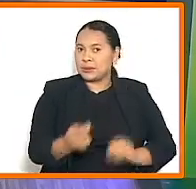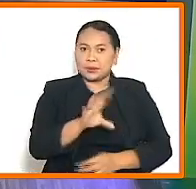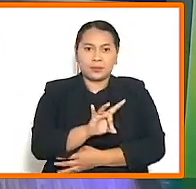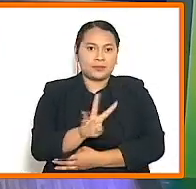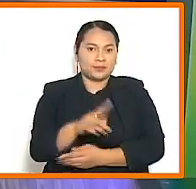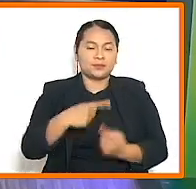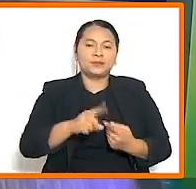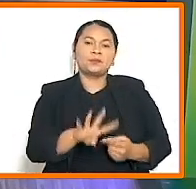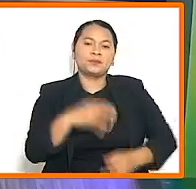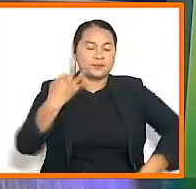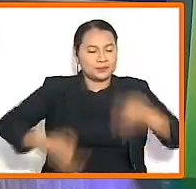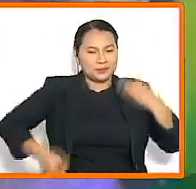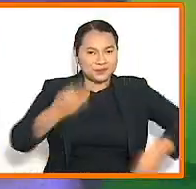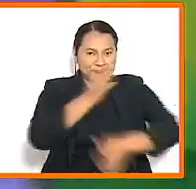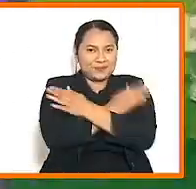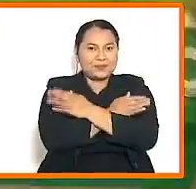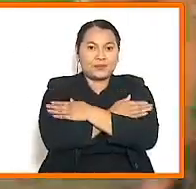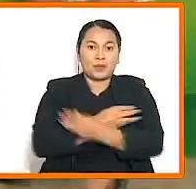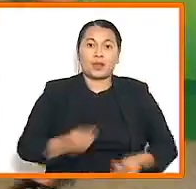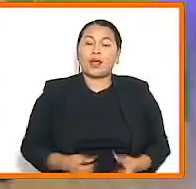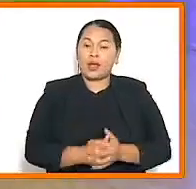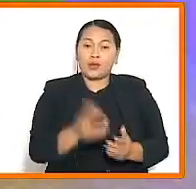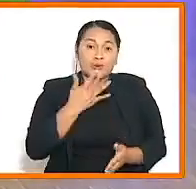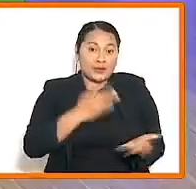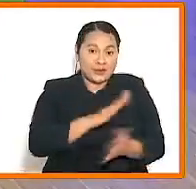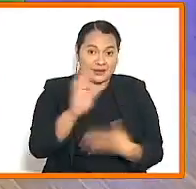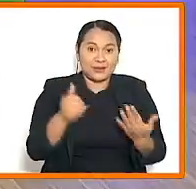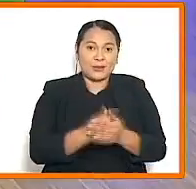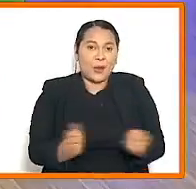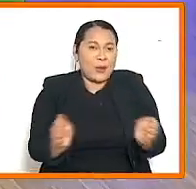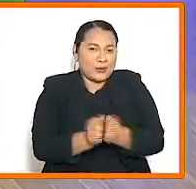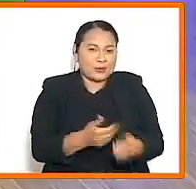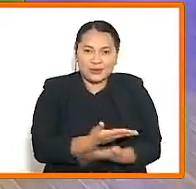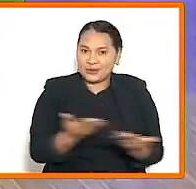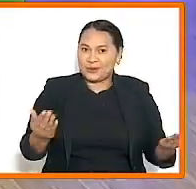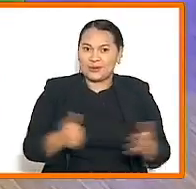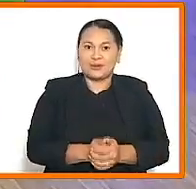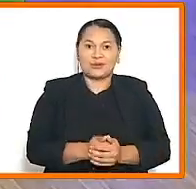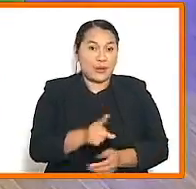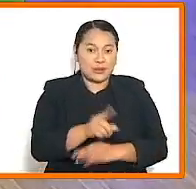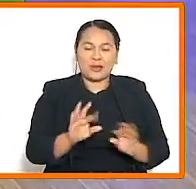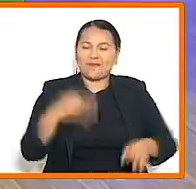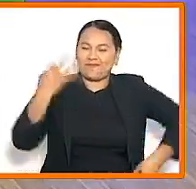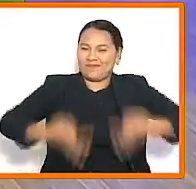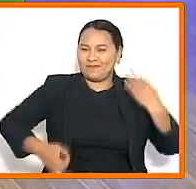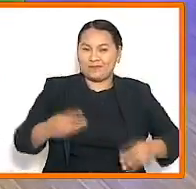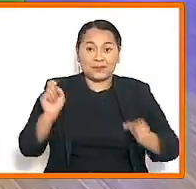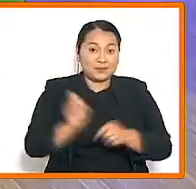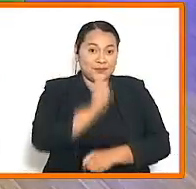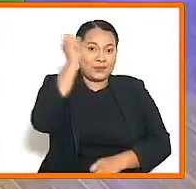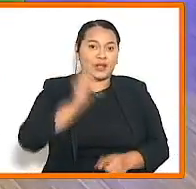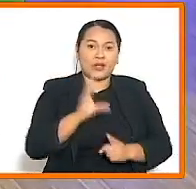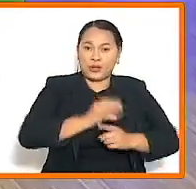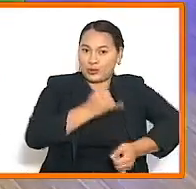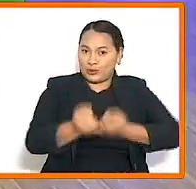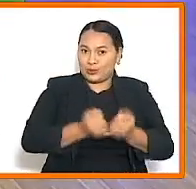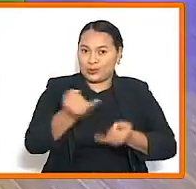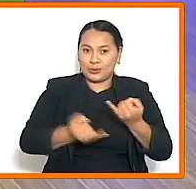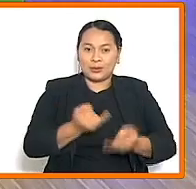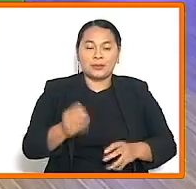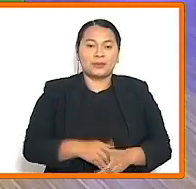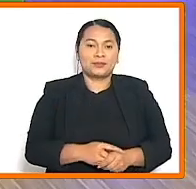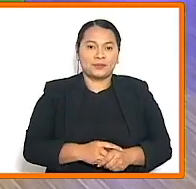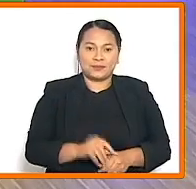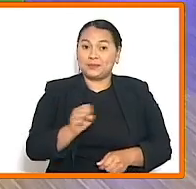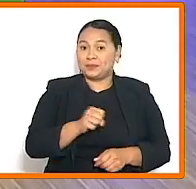más 4. Felicidades. Espero que la suerte te haya acompañado el día de hoy y seas parte de nuestros felices ganadores en cada uno de nuestros juegos. Así es, Cecilia. Y